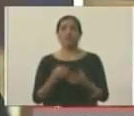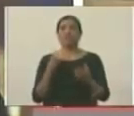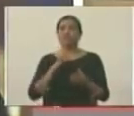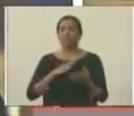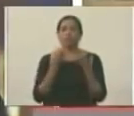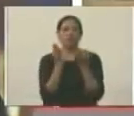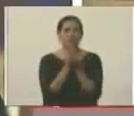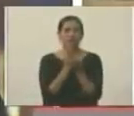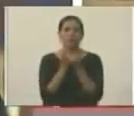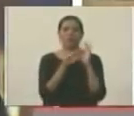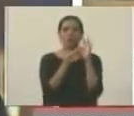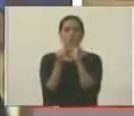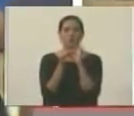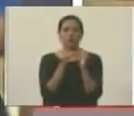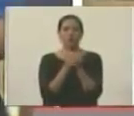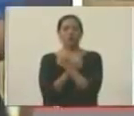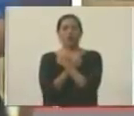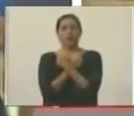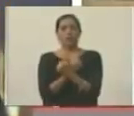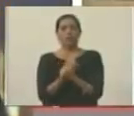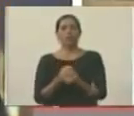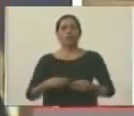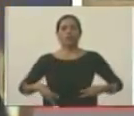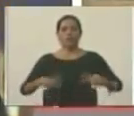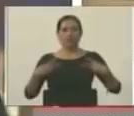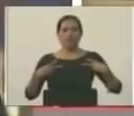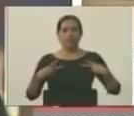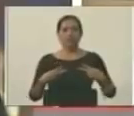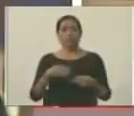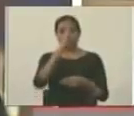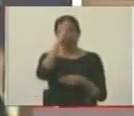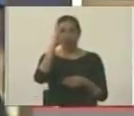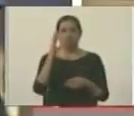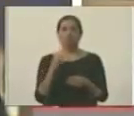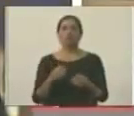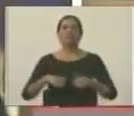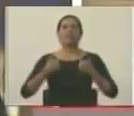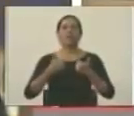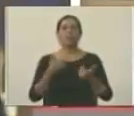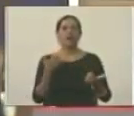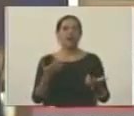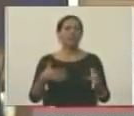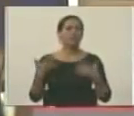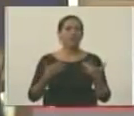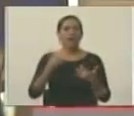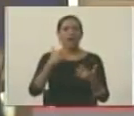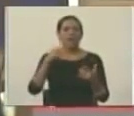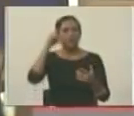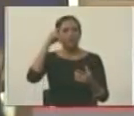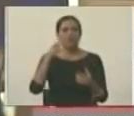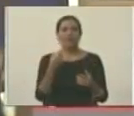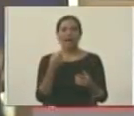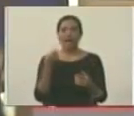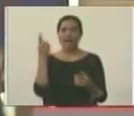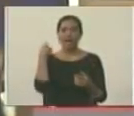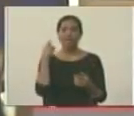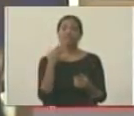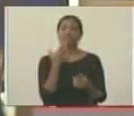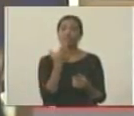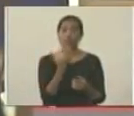en el amor, en la vida. Diosdado, ¿qué más acciones hay por ahí en estos días? ¿Qué me cuentas? Ayer te doy las